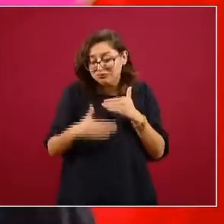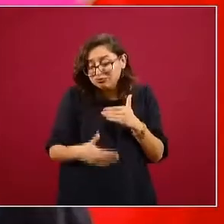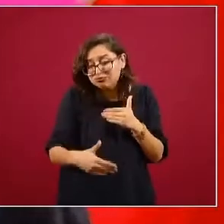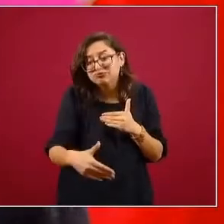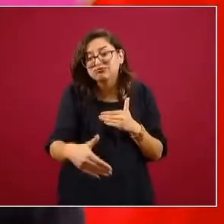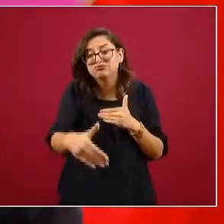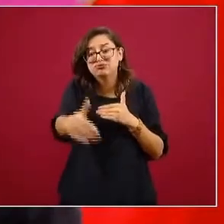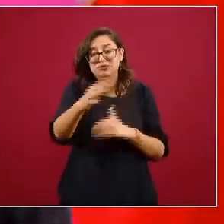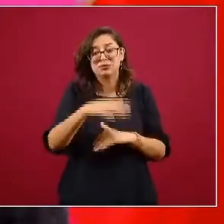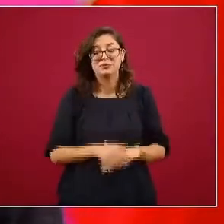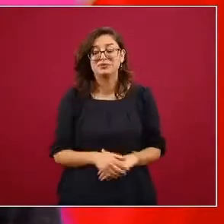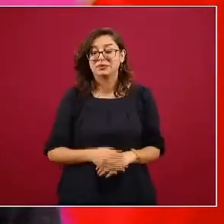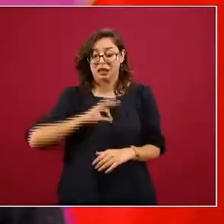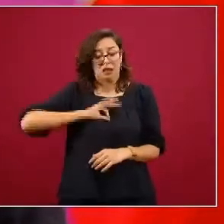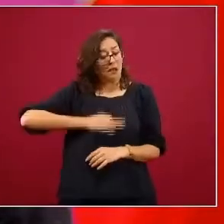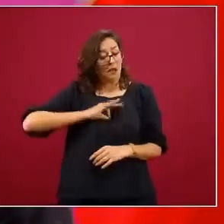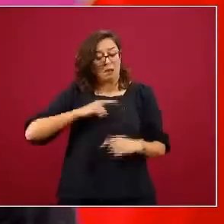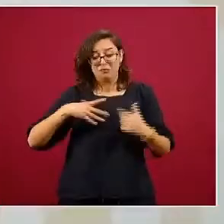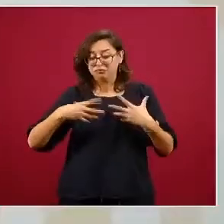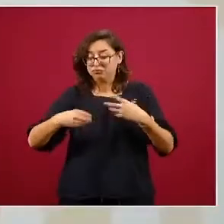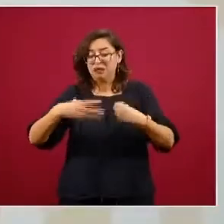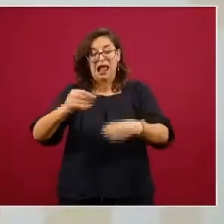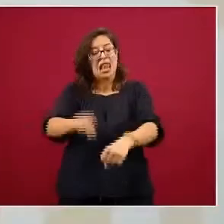es y será una epidemia larga,